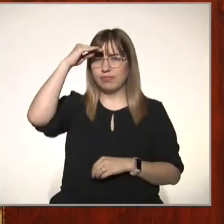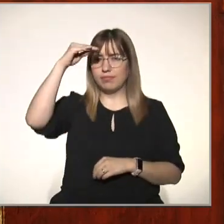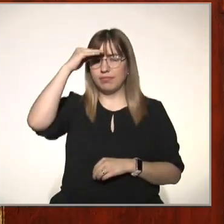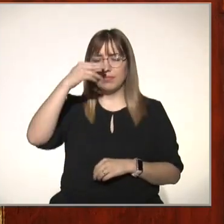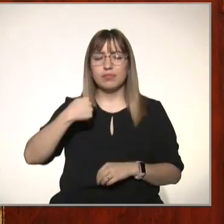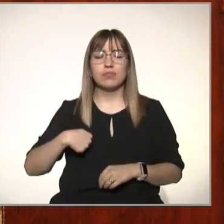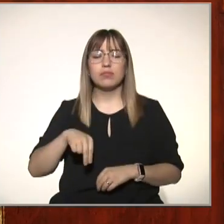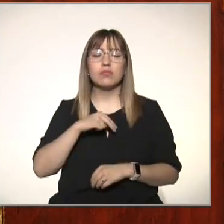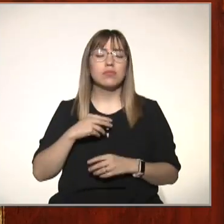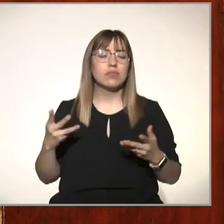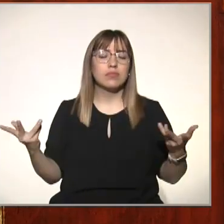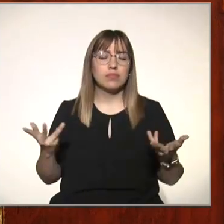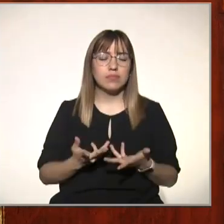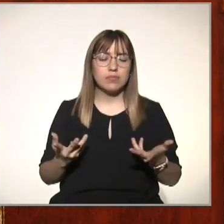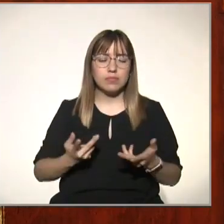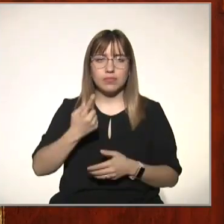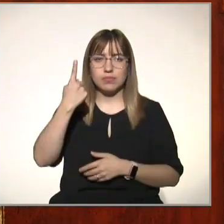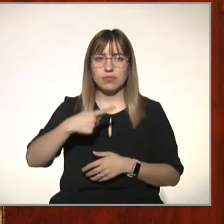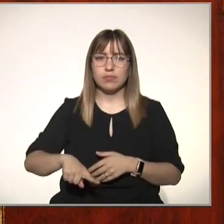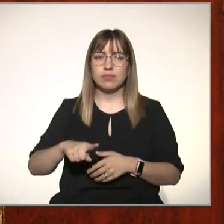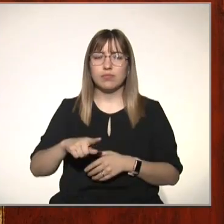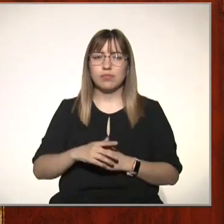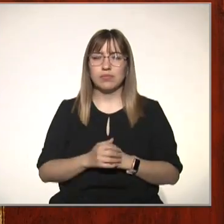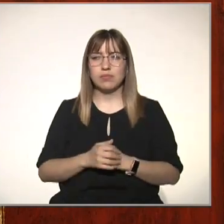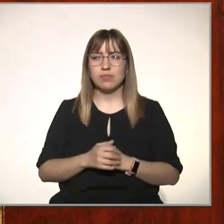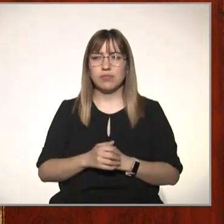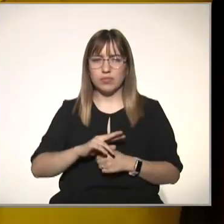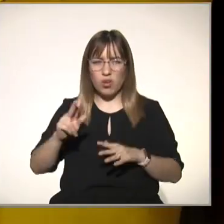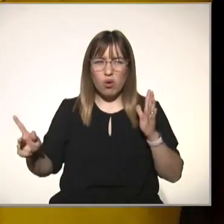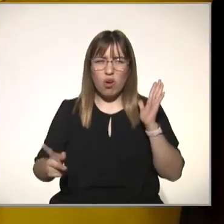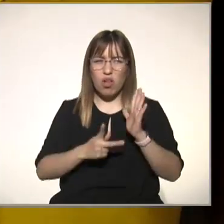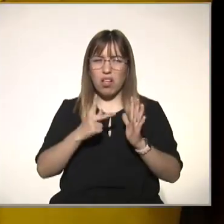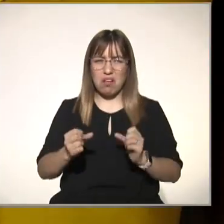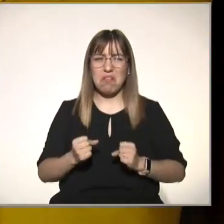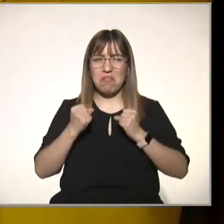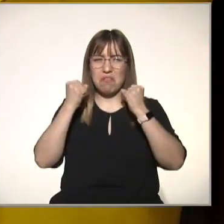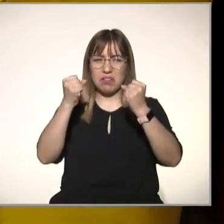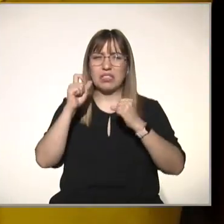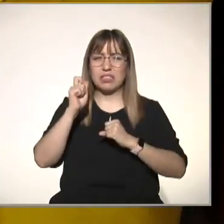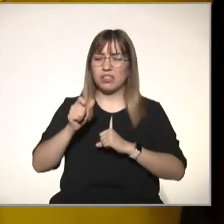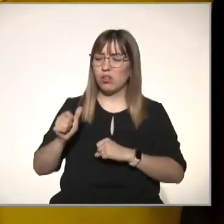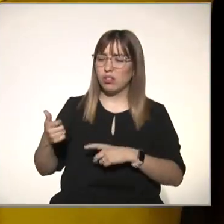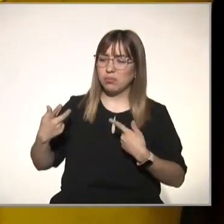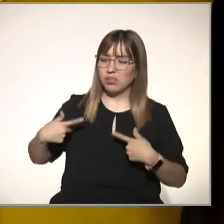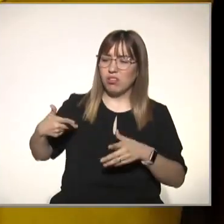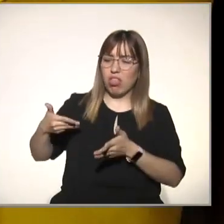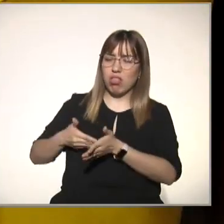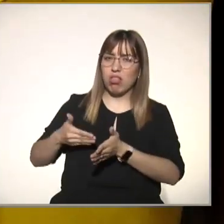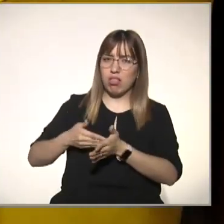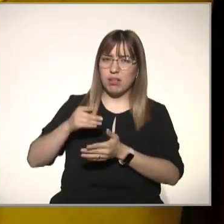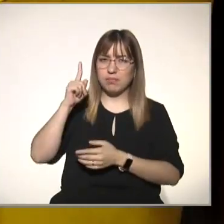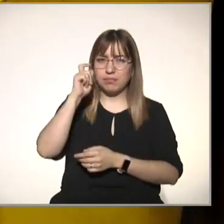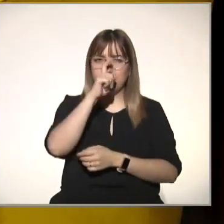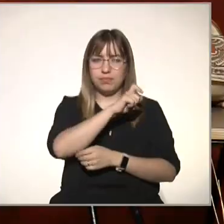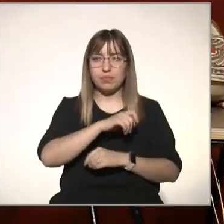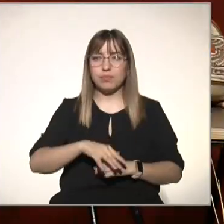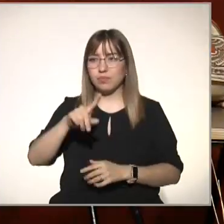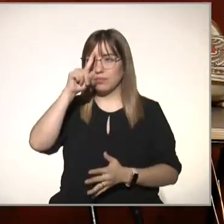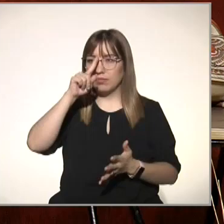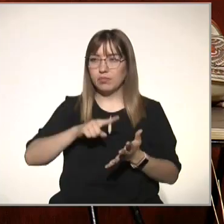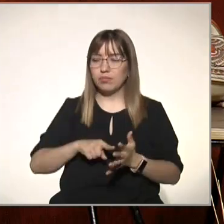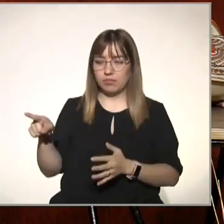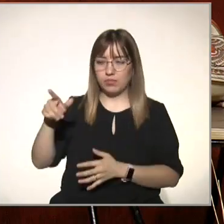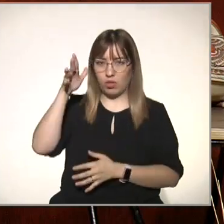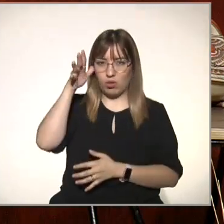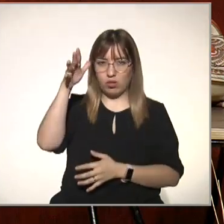estamos haciendo para desandarlos, no para reafirmarlos, porque reafirmarlos implica los obstáculos de otras personas. Claro, y creo que mencionas un